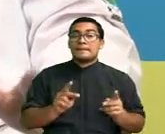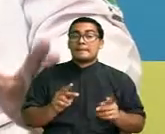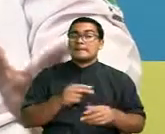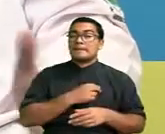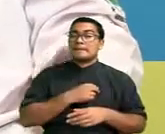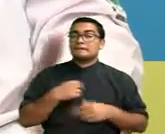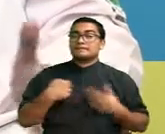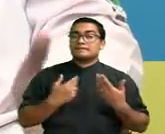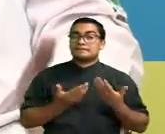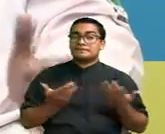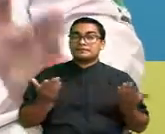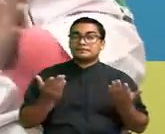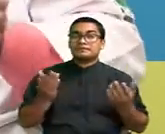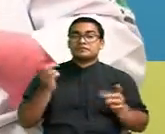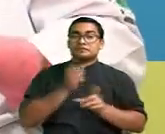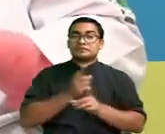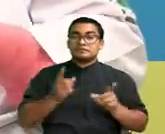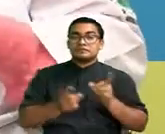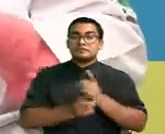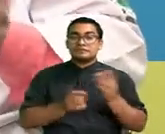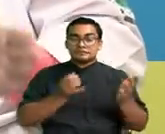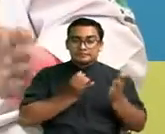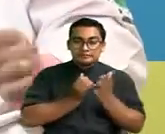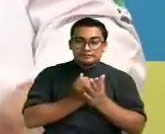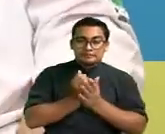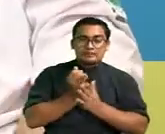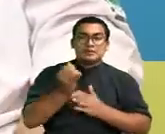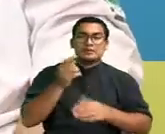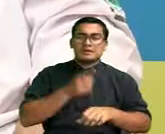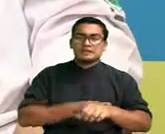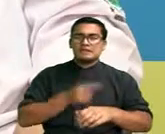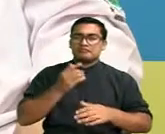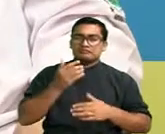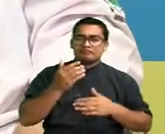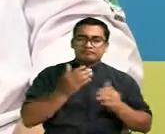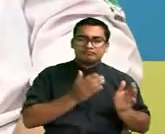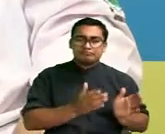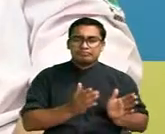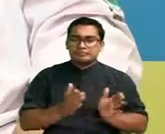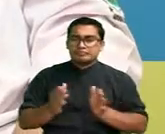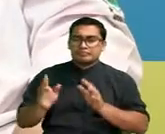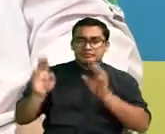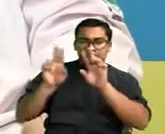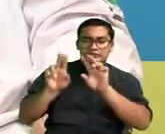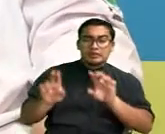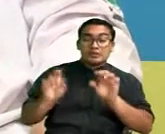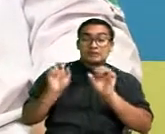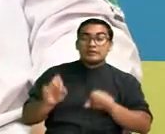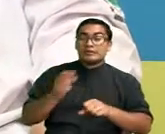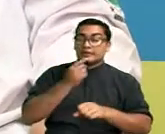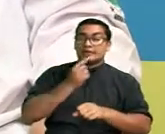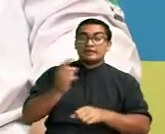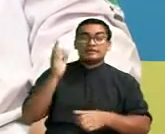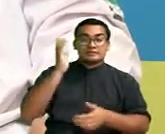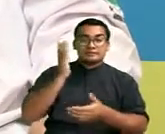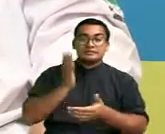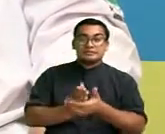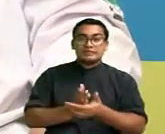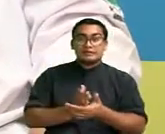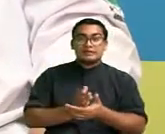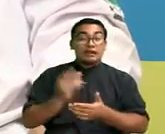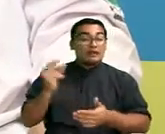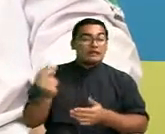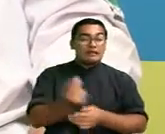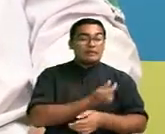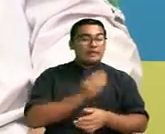haber, estudiarse en un periodo de tiempo a este paciente para poderle diagnosticar esta enfermedad. No es de primas a primeras que le